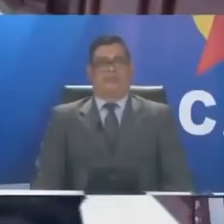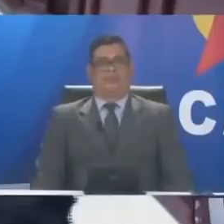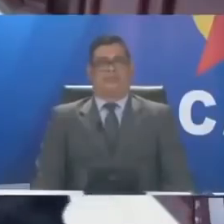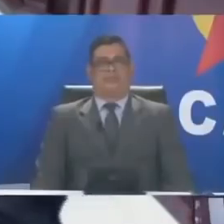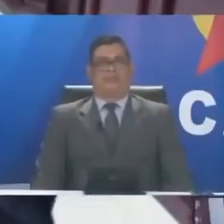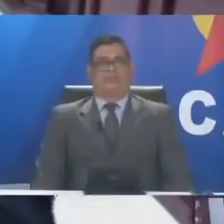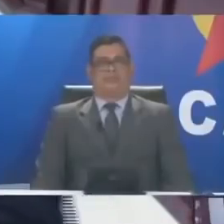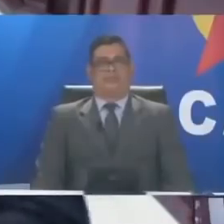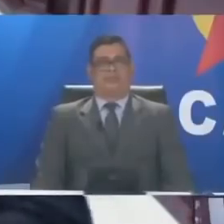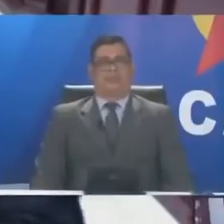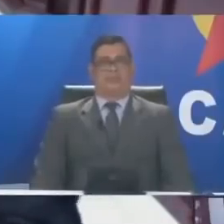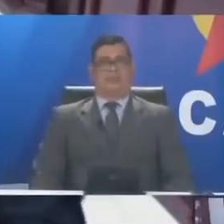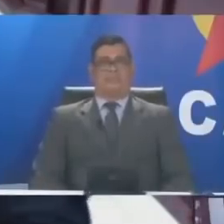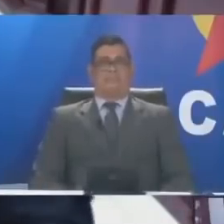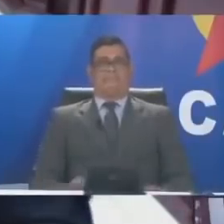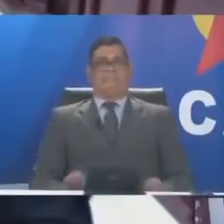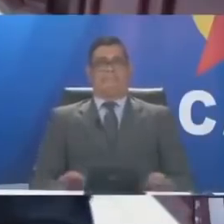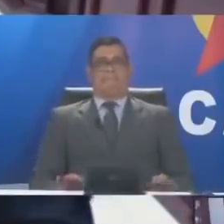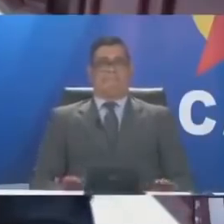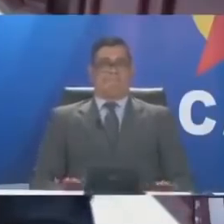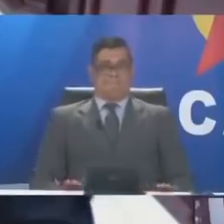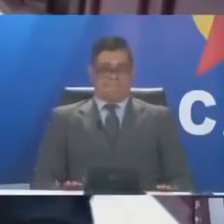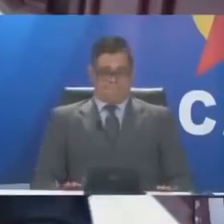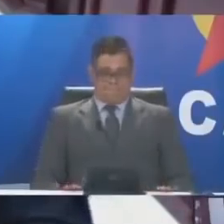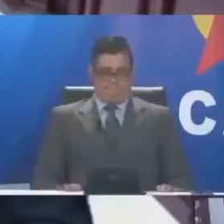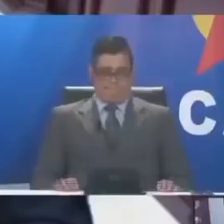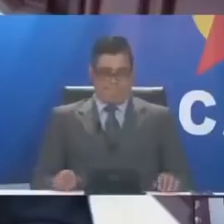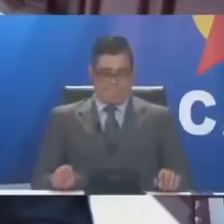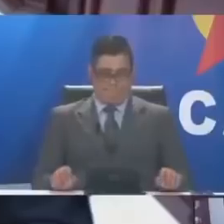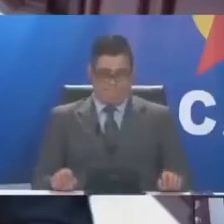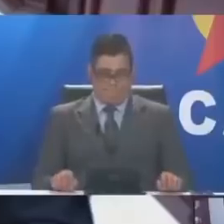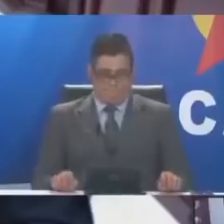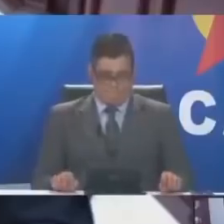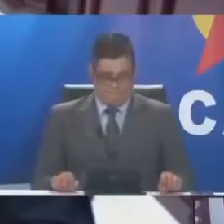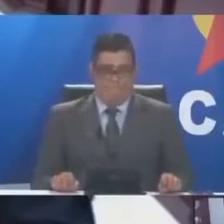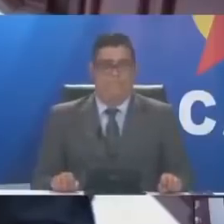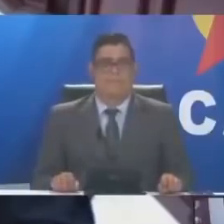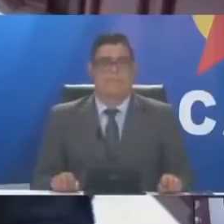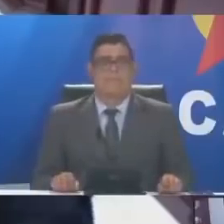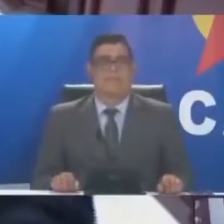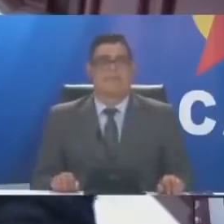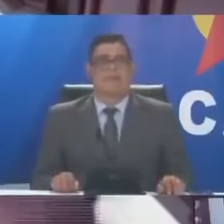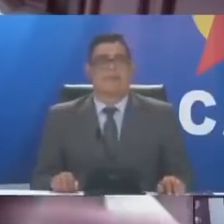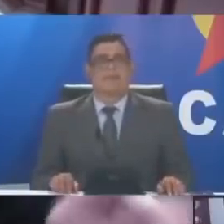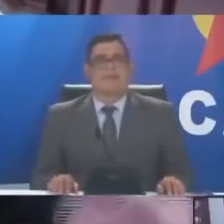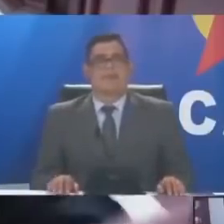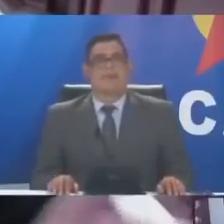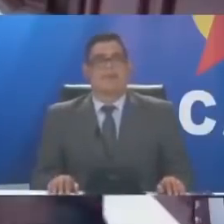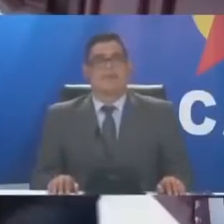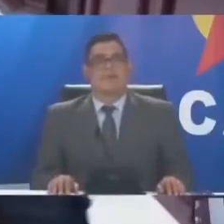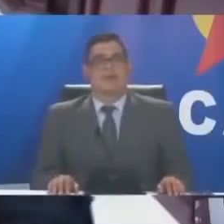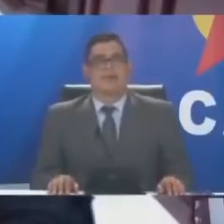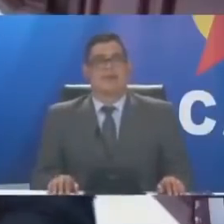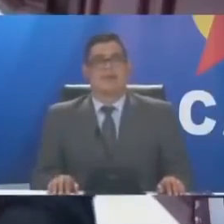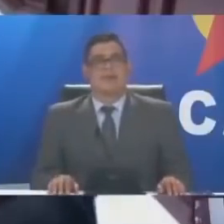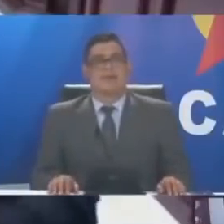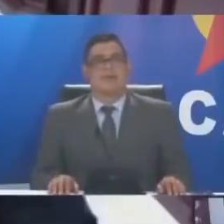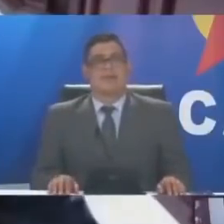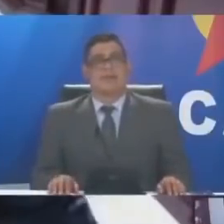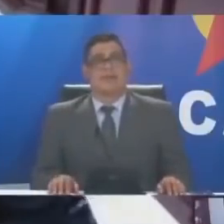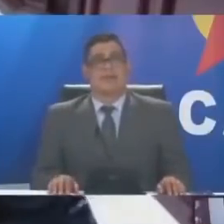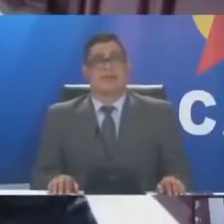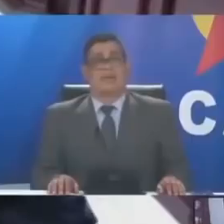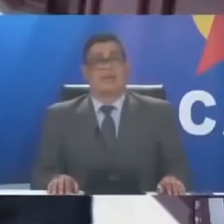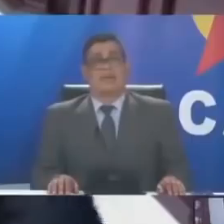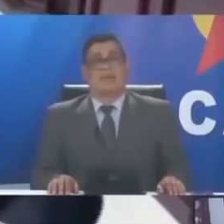el perdón es un borrón y cuenta nueva es que yo josé luís ya no lo voy a decir josé luís porque ya no se va a llamar nos olvide se habrá de marcarnos y entonces la